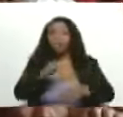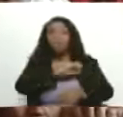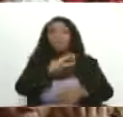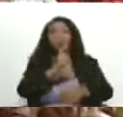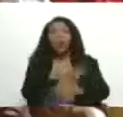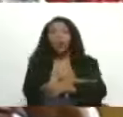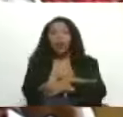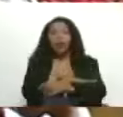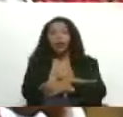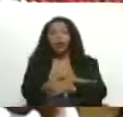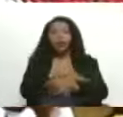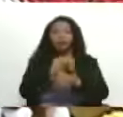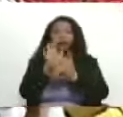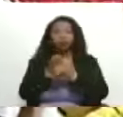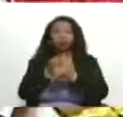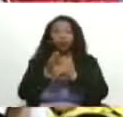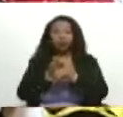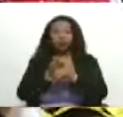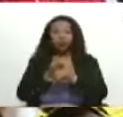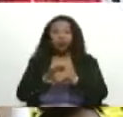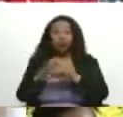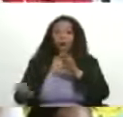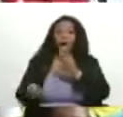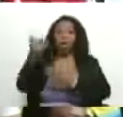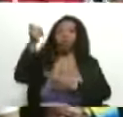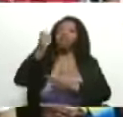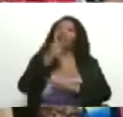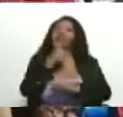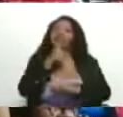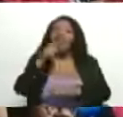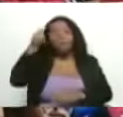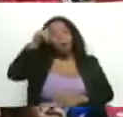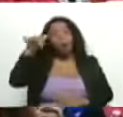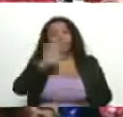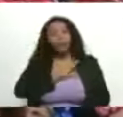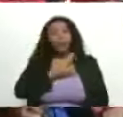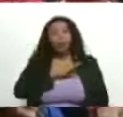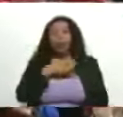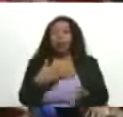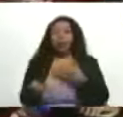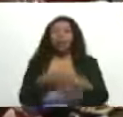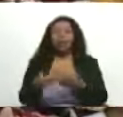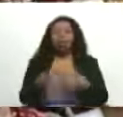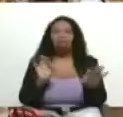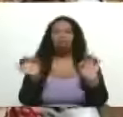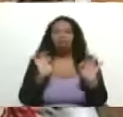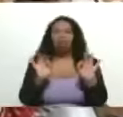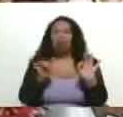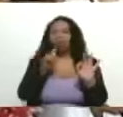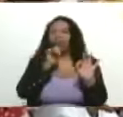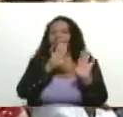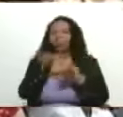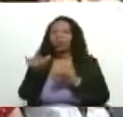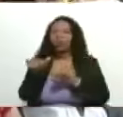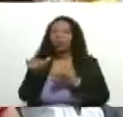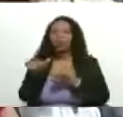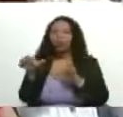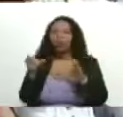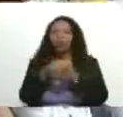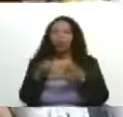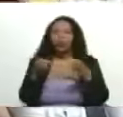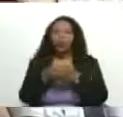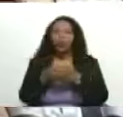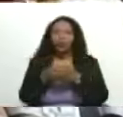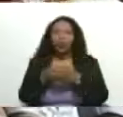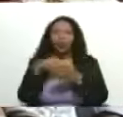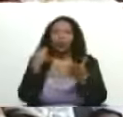los privilegios. ¿En contra de quién? De nuestro pueblo, no les importa más nada. ¿A favor de quién? De su grupo